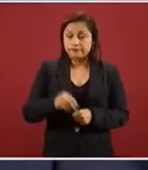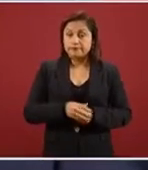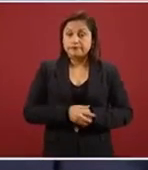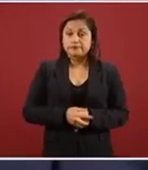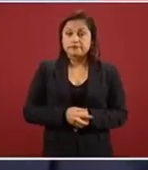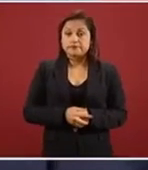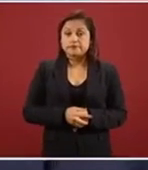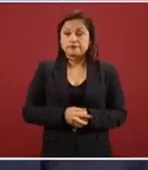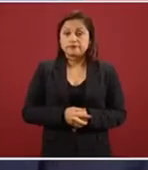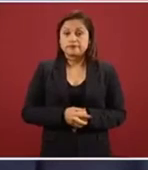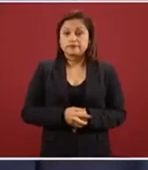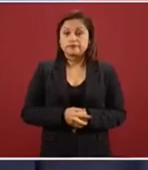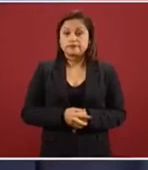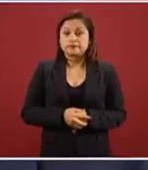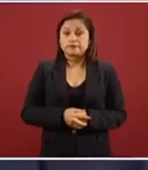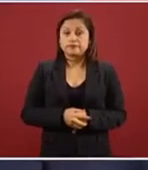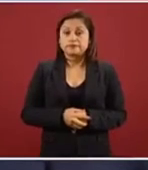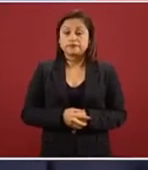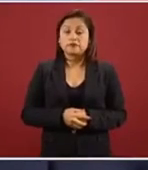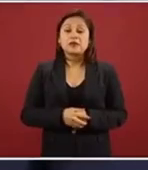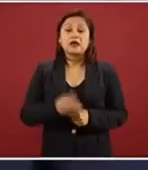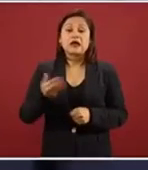se van a utilizar esas prácticas